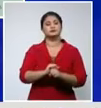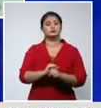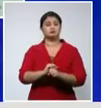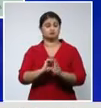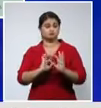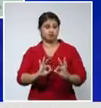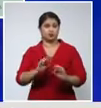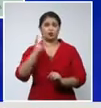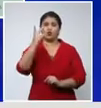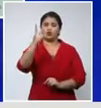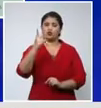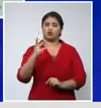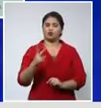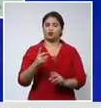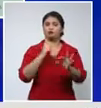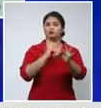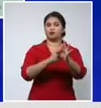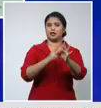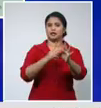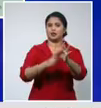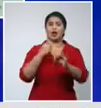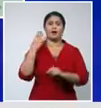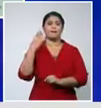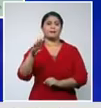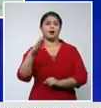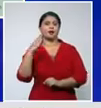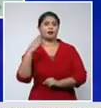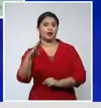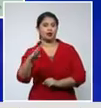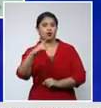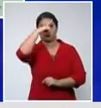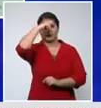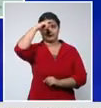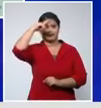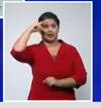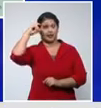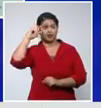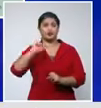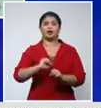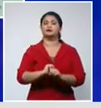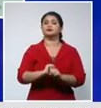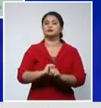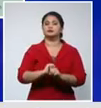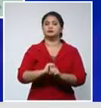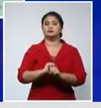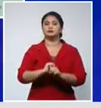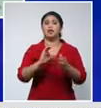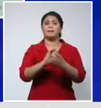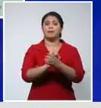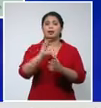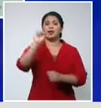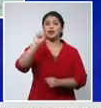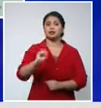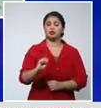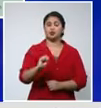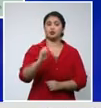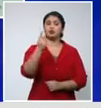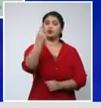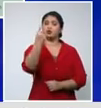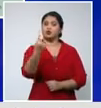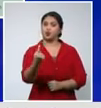Quibicán, Batabanó, San Nicolás de Bari y Melena, un caso autóctono cada